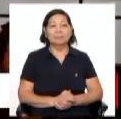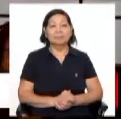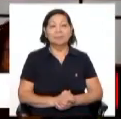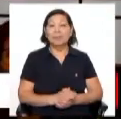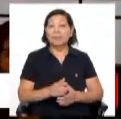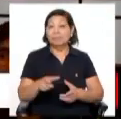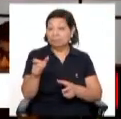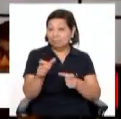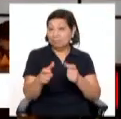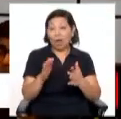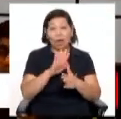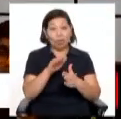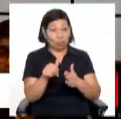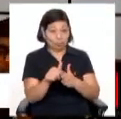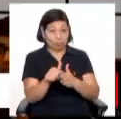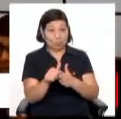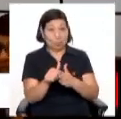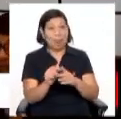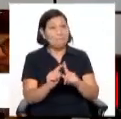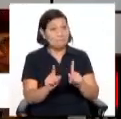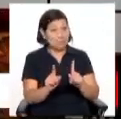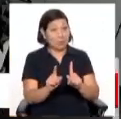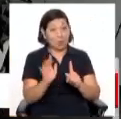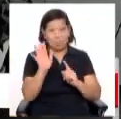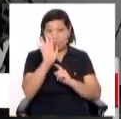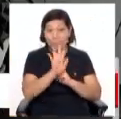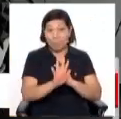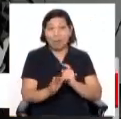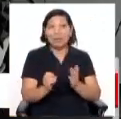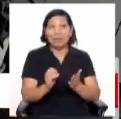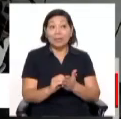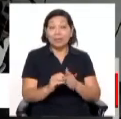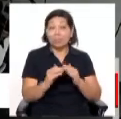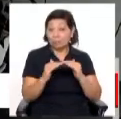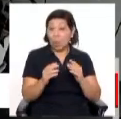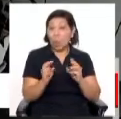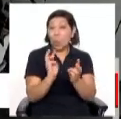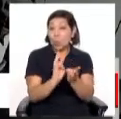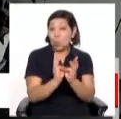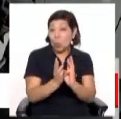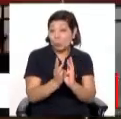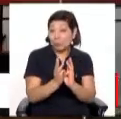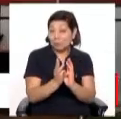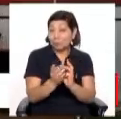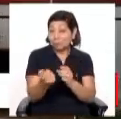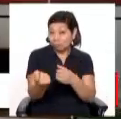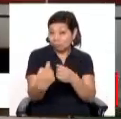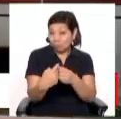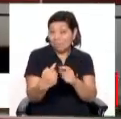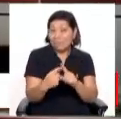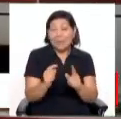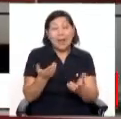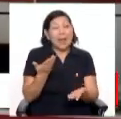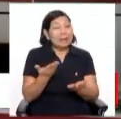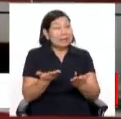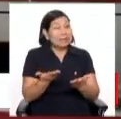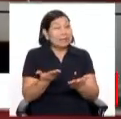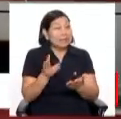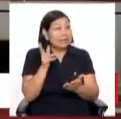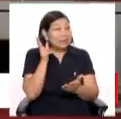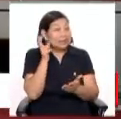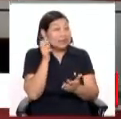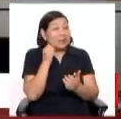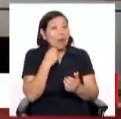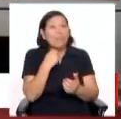En Espacio Ciudadano escuchamos a todos, inclusive a nivel nacional. Además tenemos una línea de WhatsApp para escribirnos. Pero una voz que a veces no se ha estado